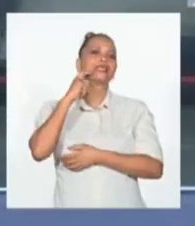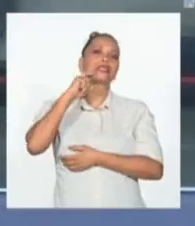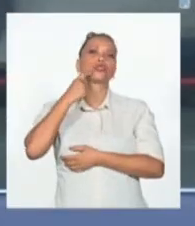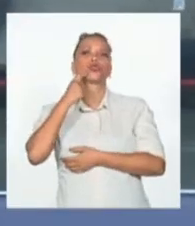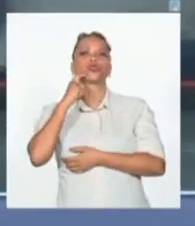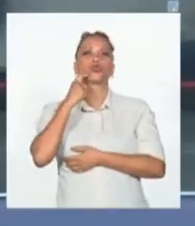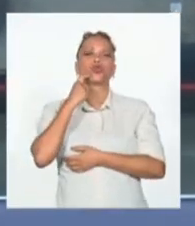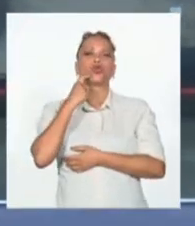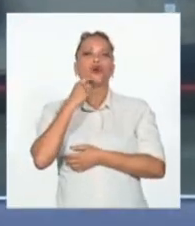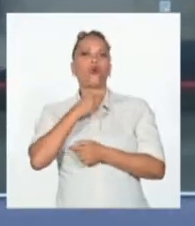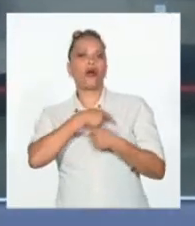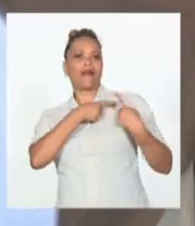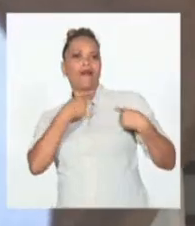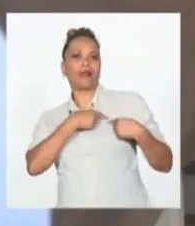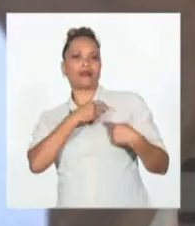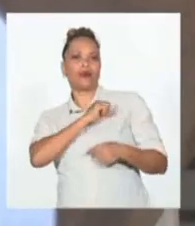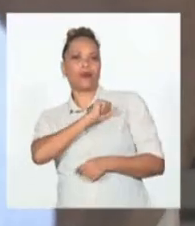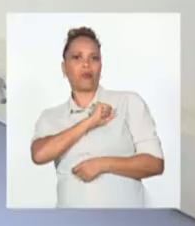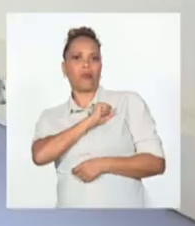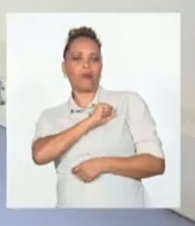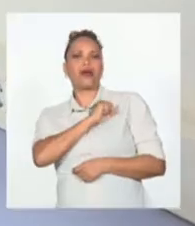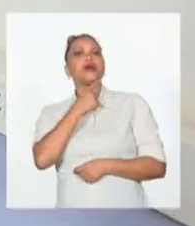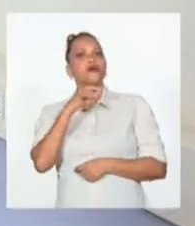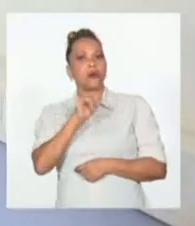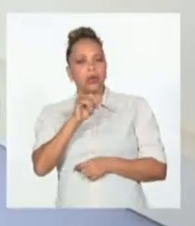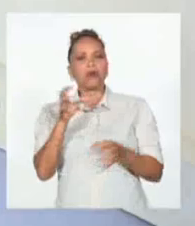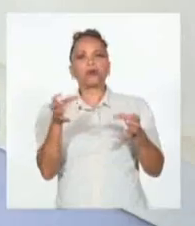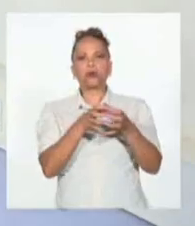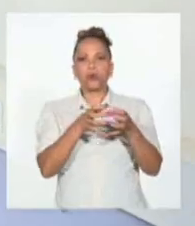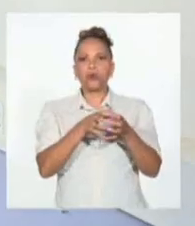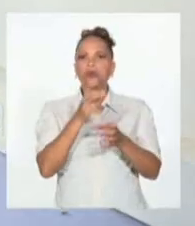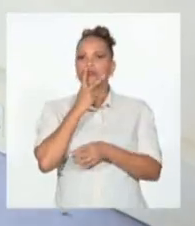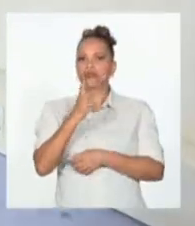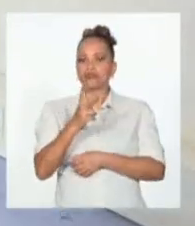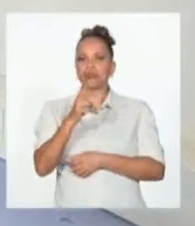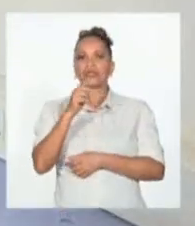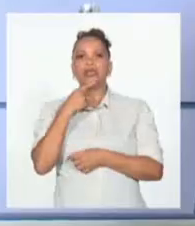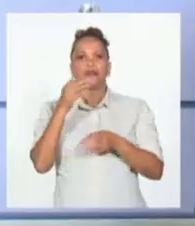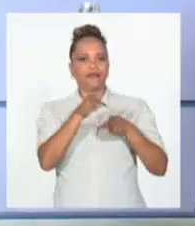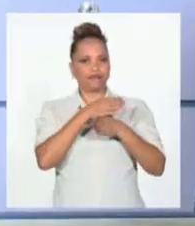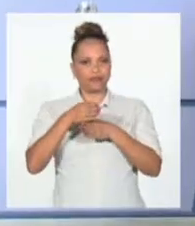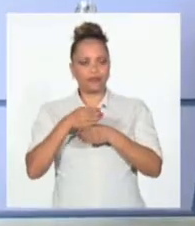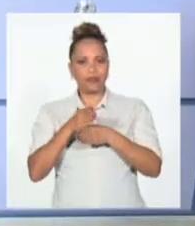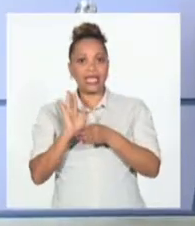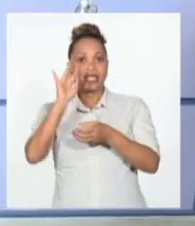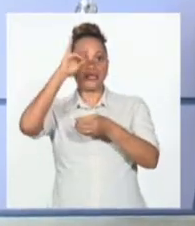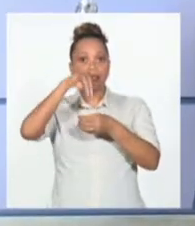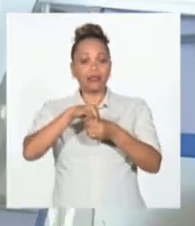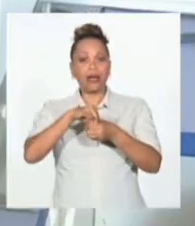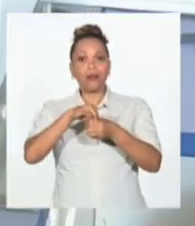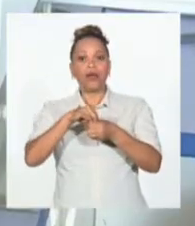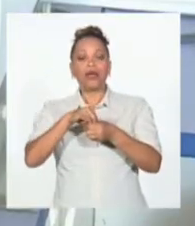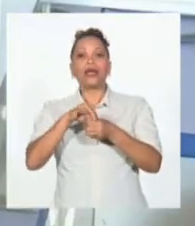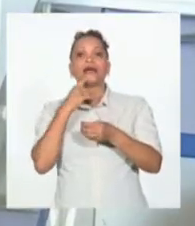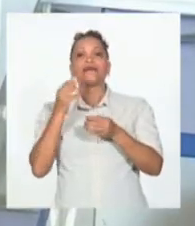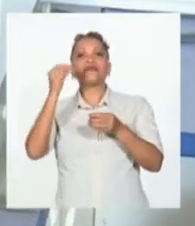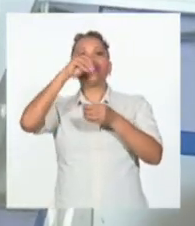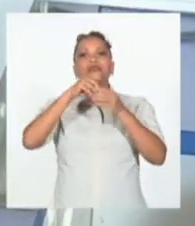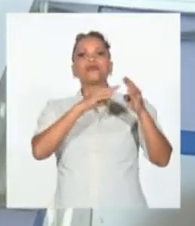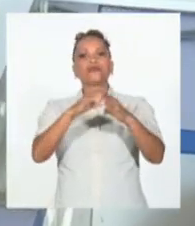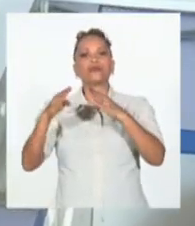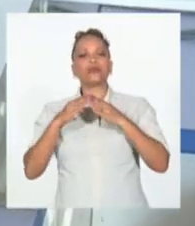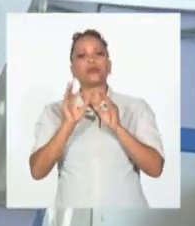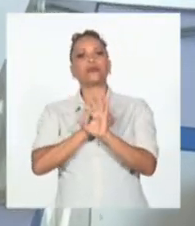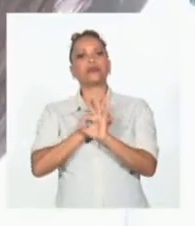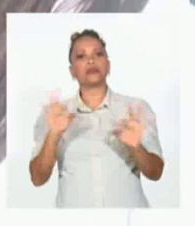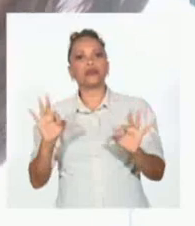de cardiología, tiene un equipo de electrocardiograma, tiene un desfibrilador y nosotros insertamos en proyección comunitaria las especialidades